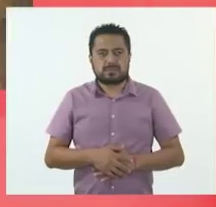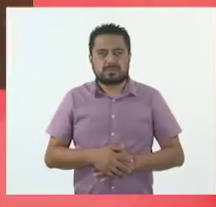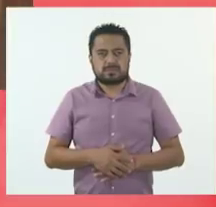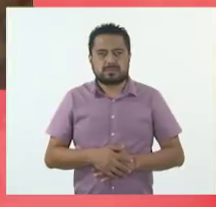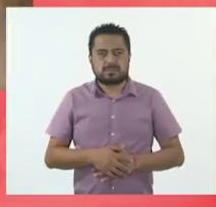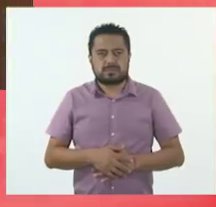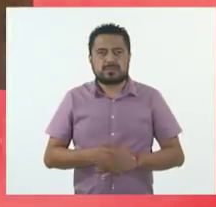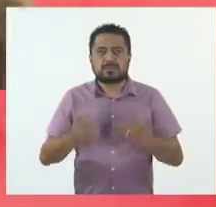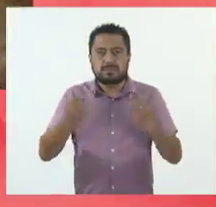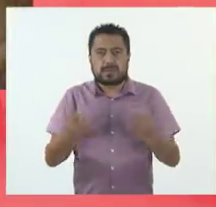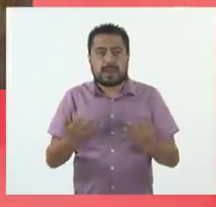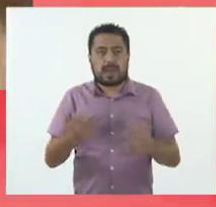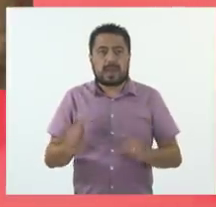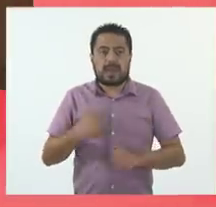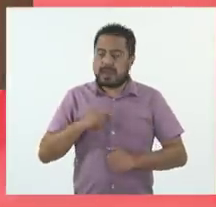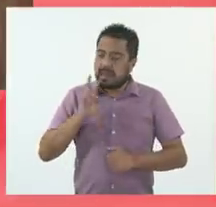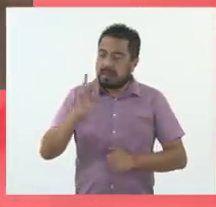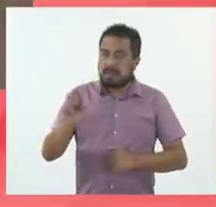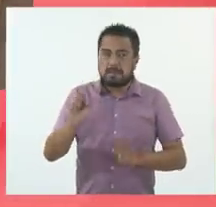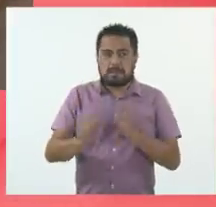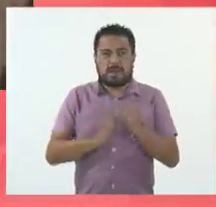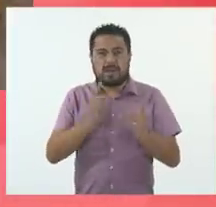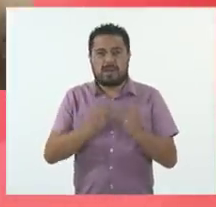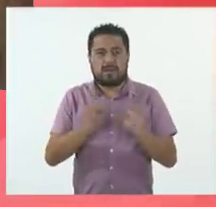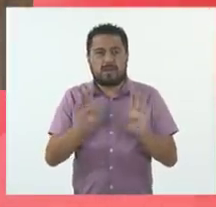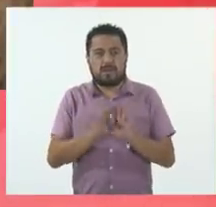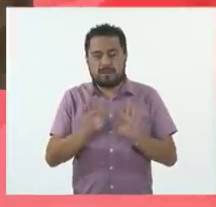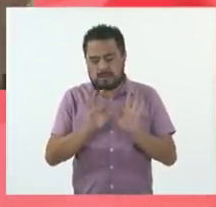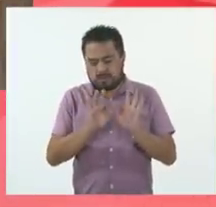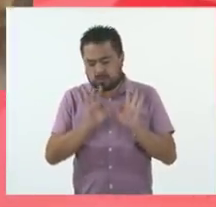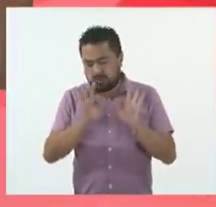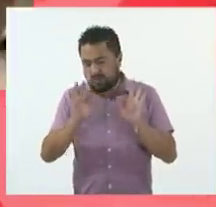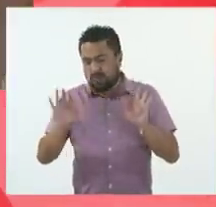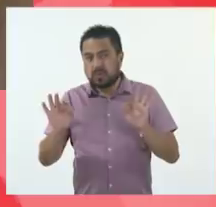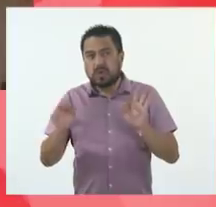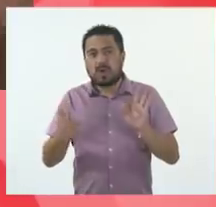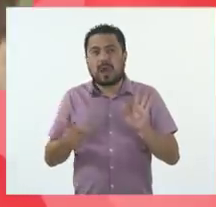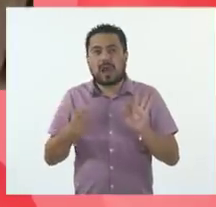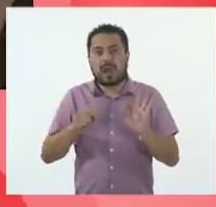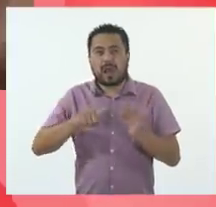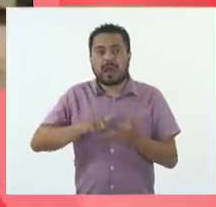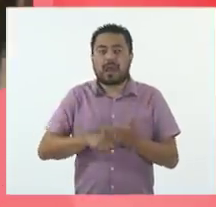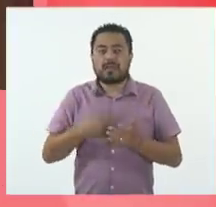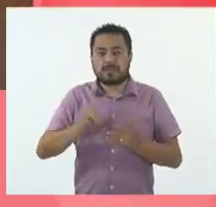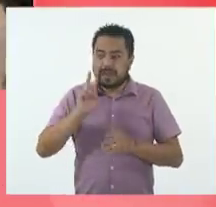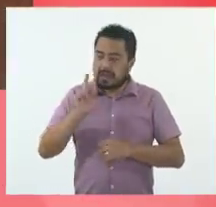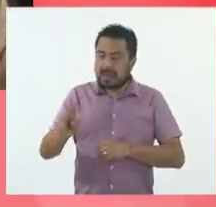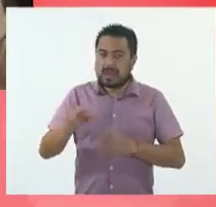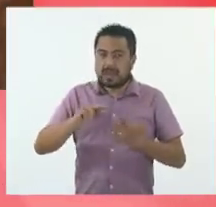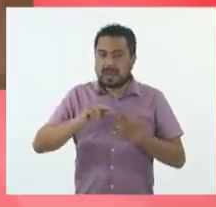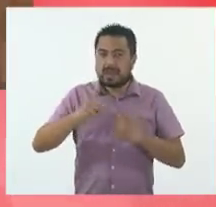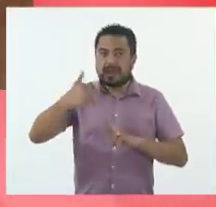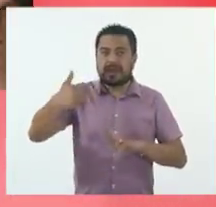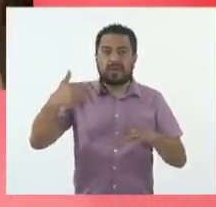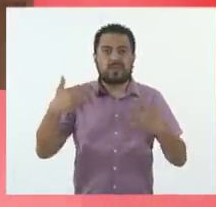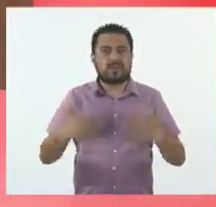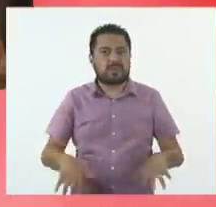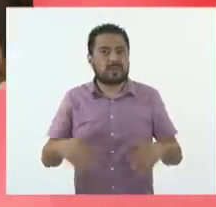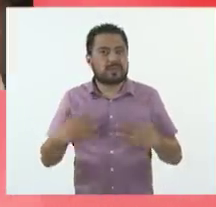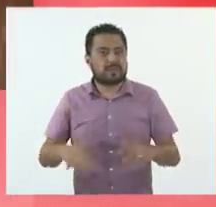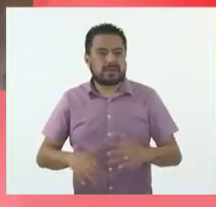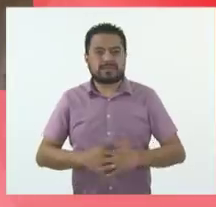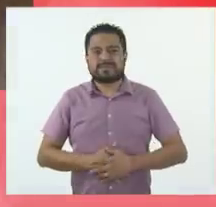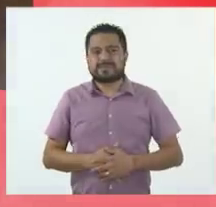De hecho, aquí ya podemos ver perfectamente la fibra, cómo se distingue. Aunque está húmeda, ya se aprecia la fibra del iscle.